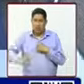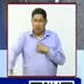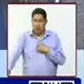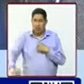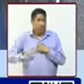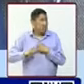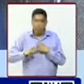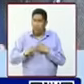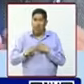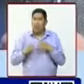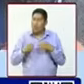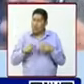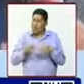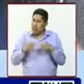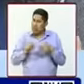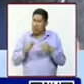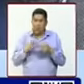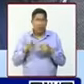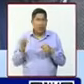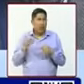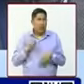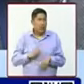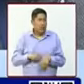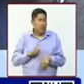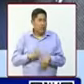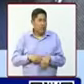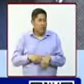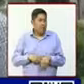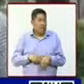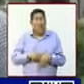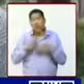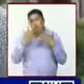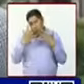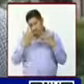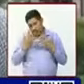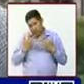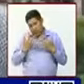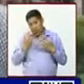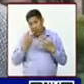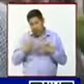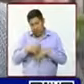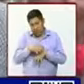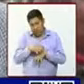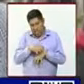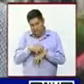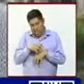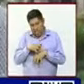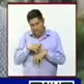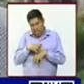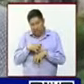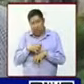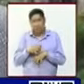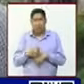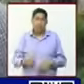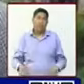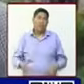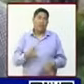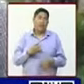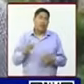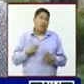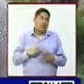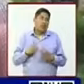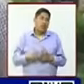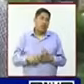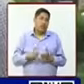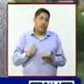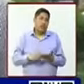eso sigue teniendo úlcera de presión y llega un momento en el que penosamente se ven llagas y estas llagas se infectan.